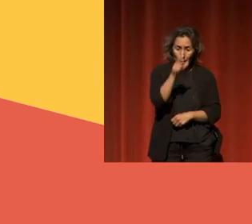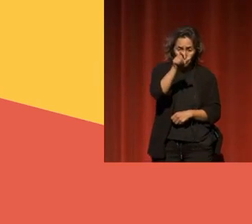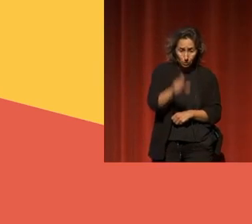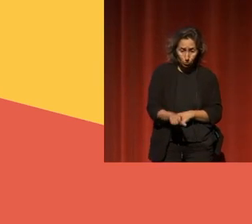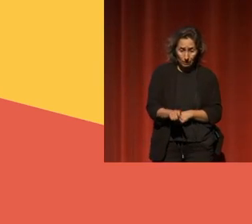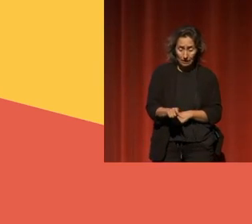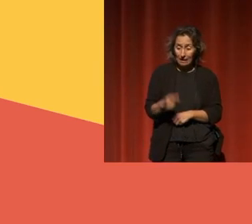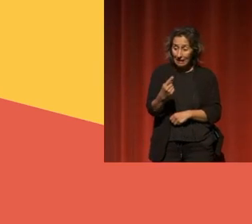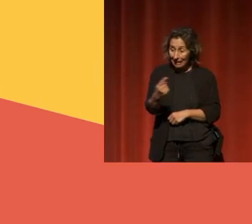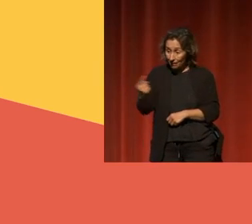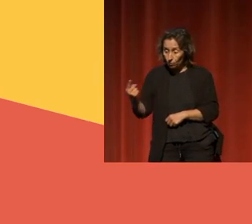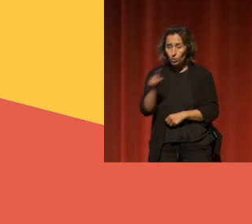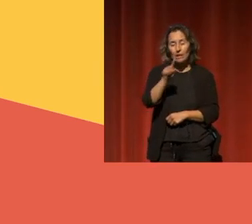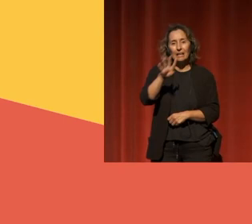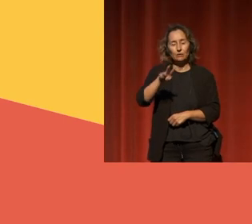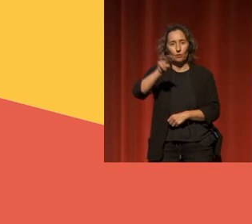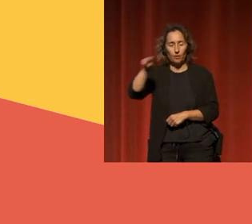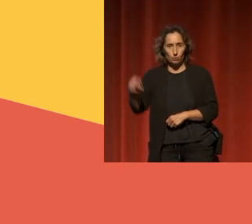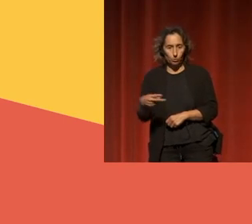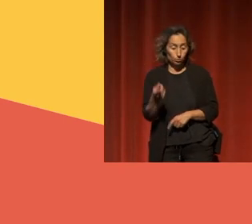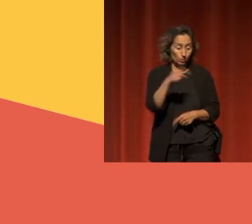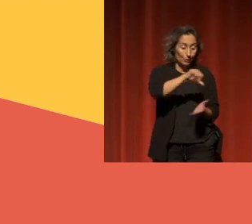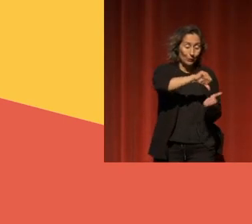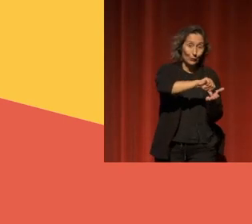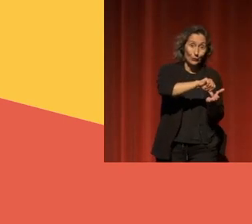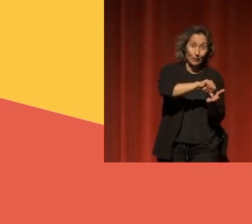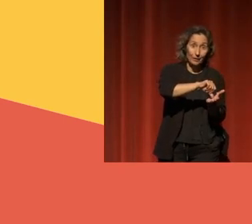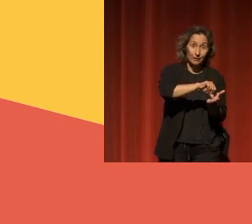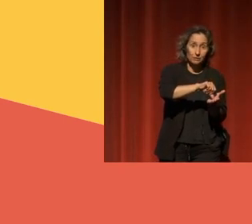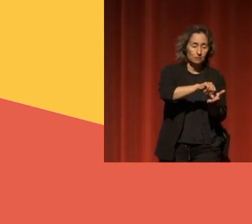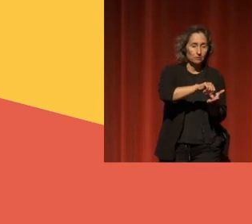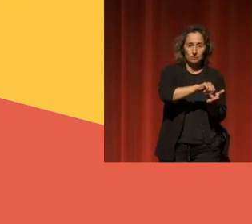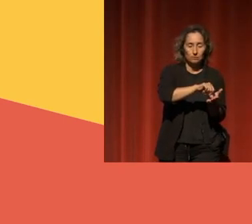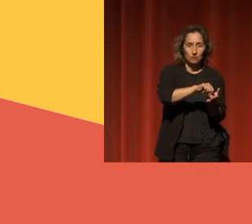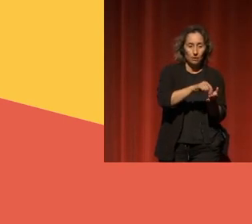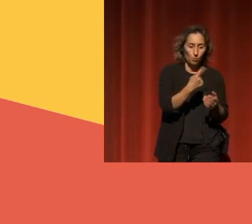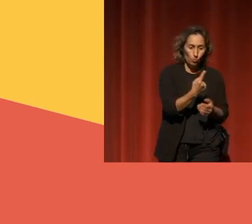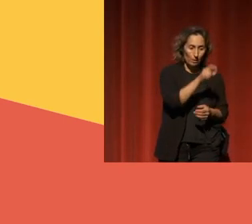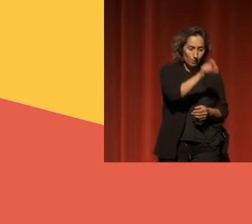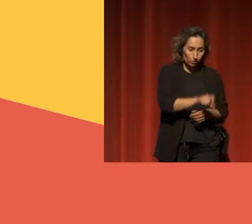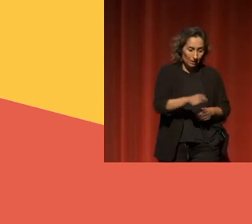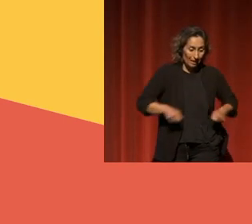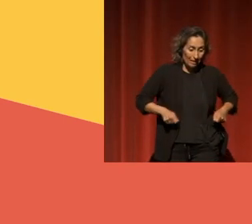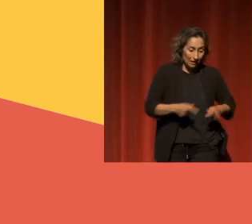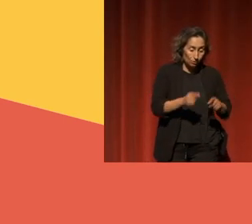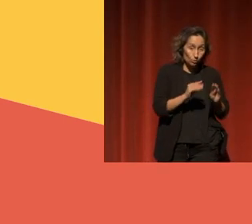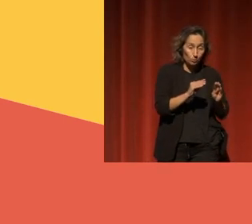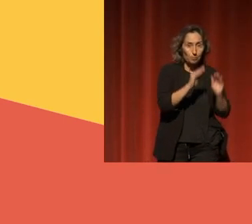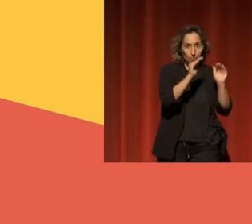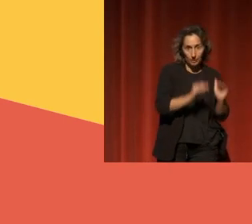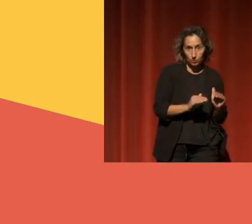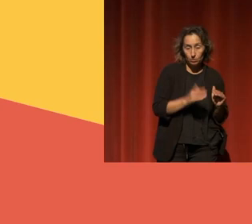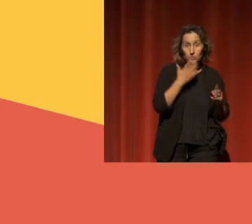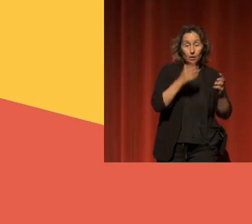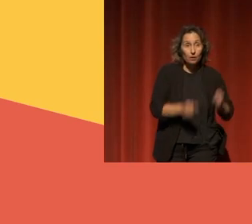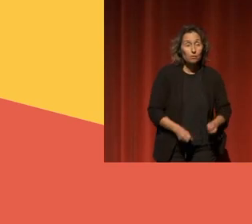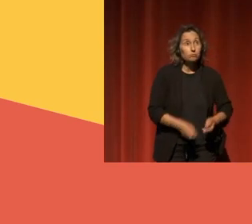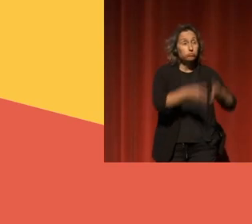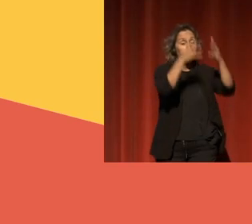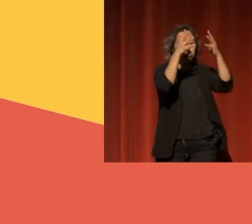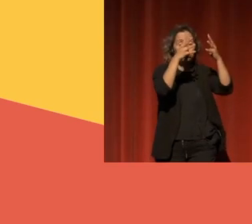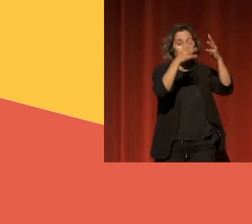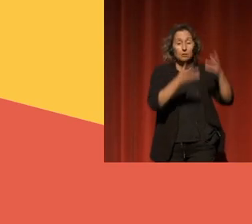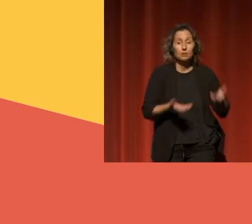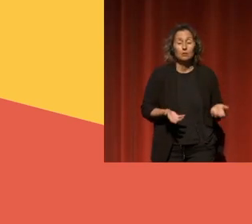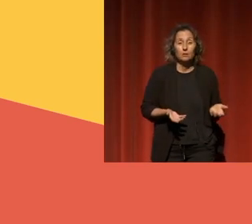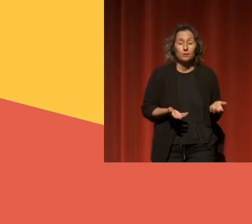en las zonas Rurales mientras que en las grandes ciudades representa mucho menos muchas veces evidentemente un edificio va a